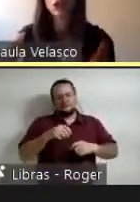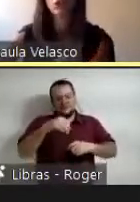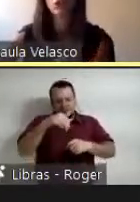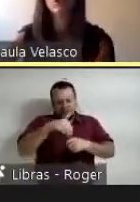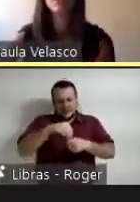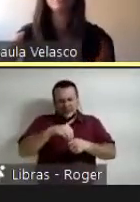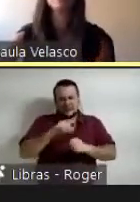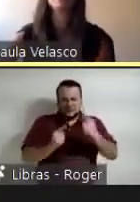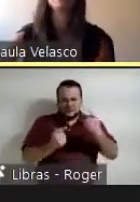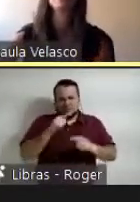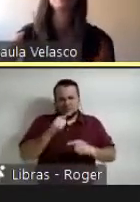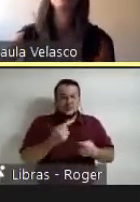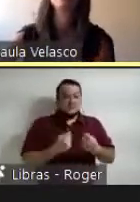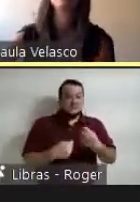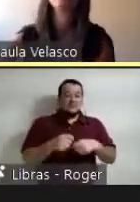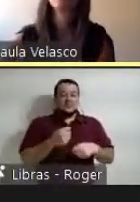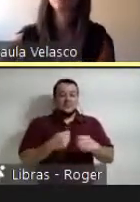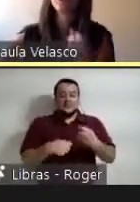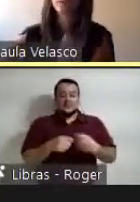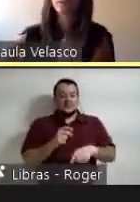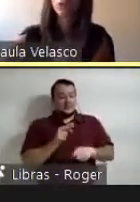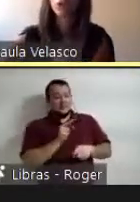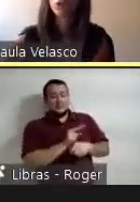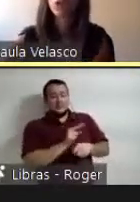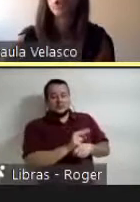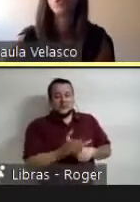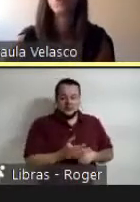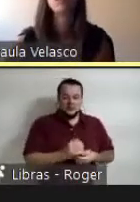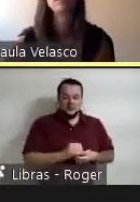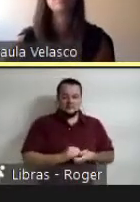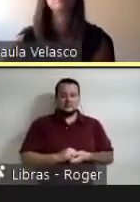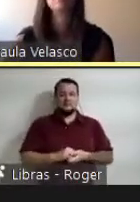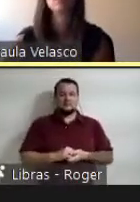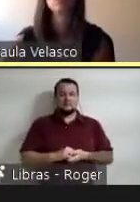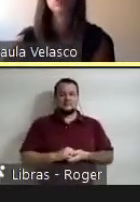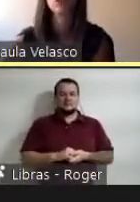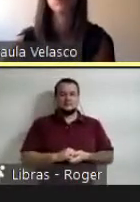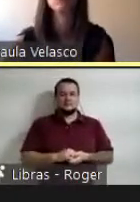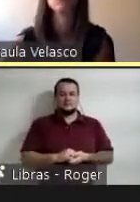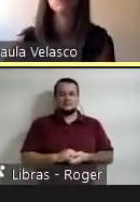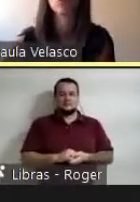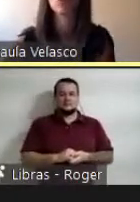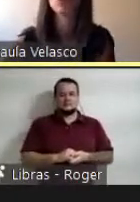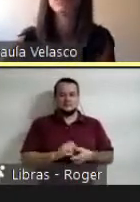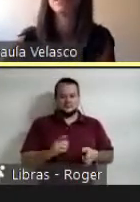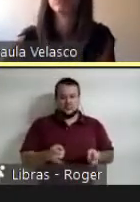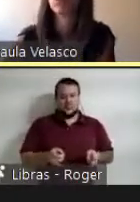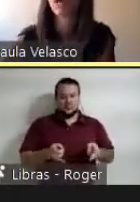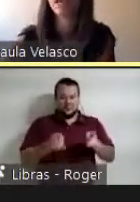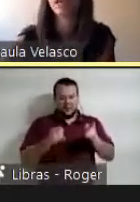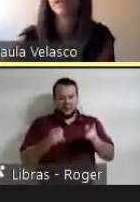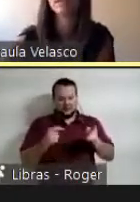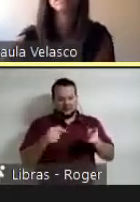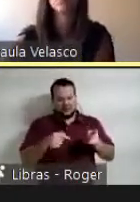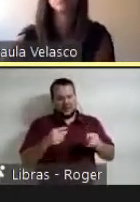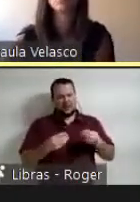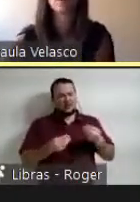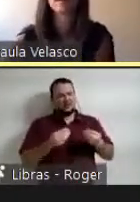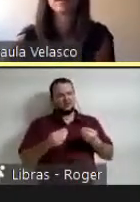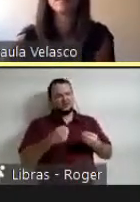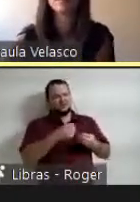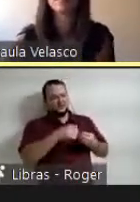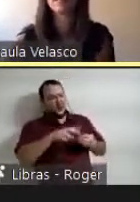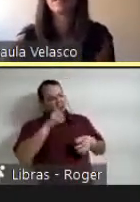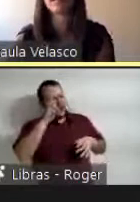preservación el edificio como artefacto histórico y habilitación el contacto ajuste entre el lugar y la necesidad